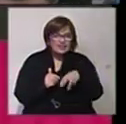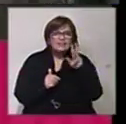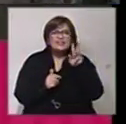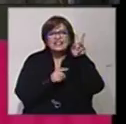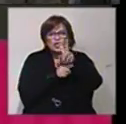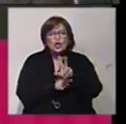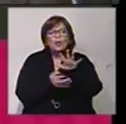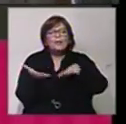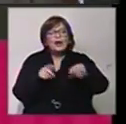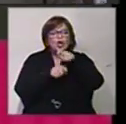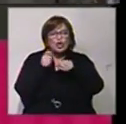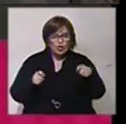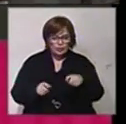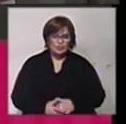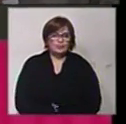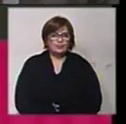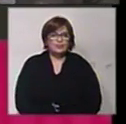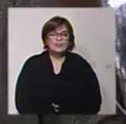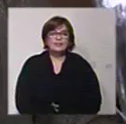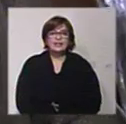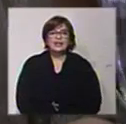estamos viendo, Alvarito.